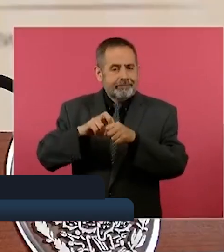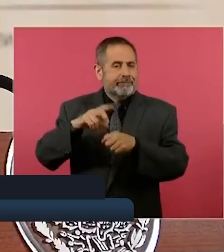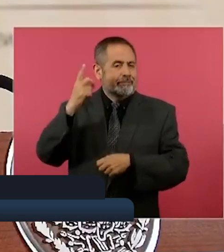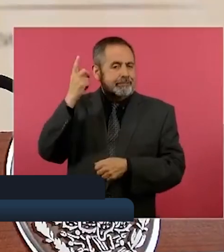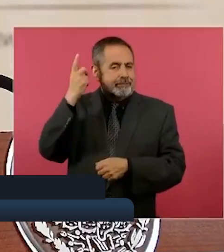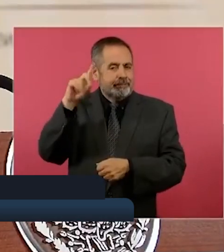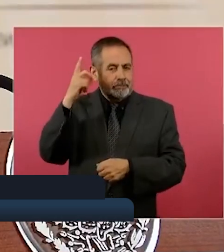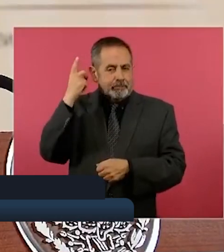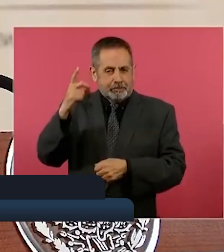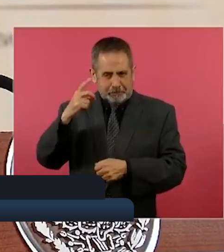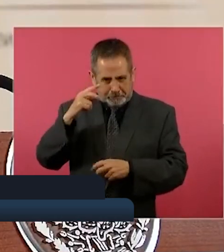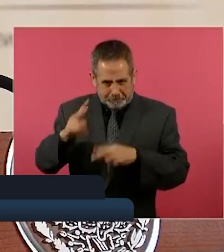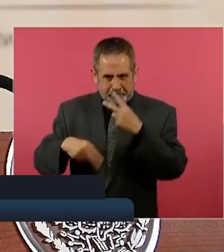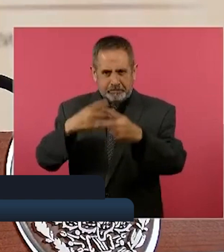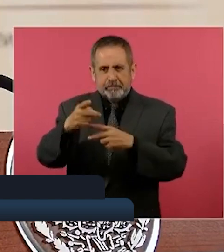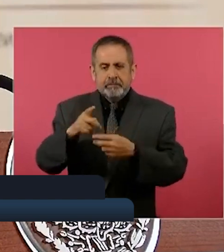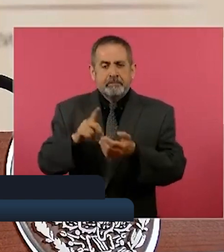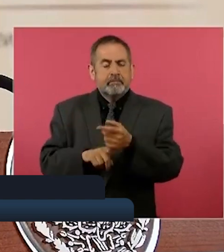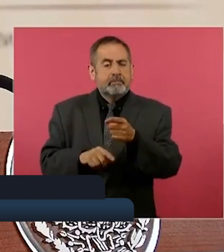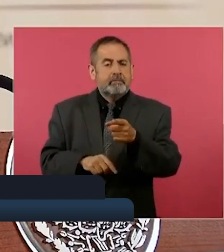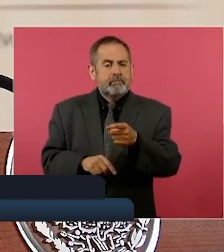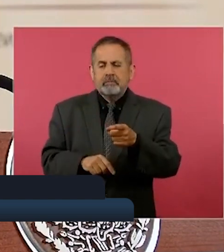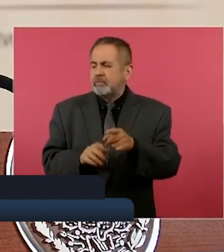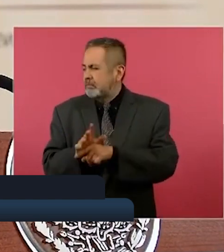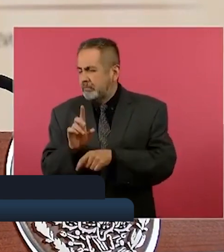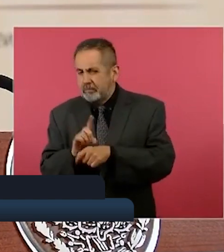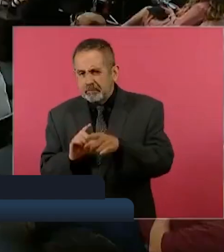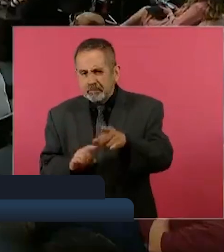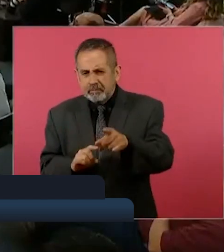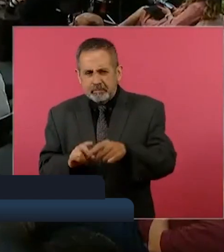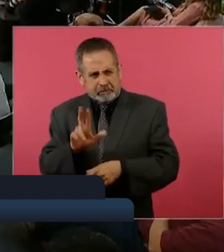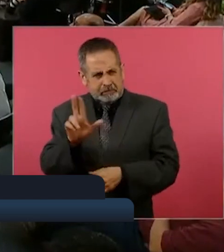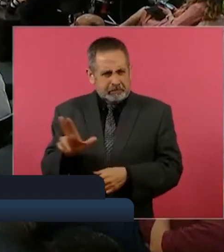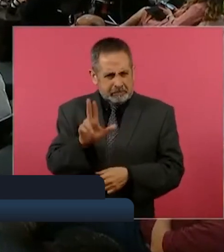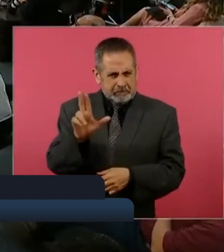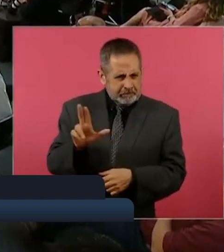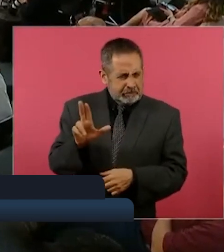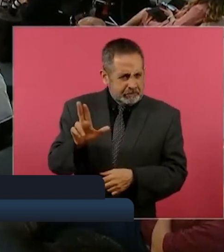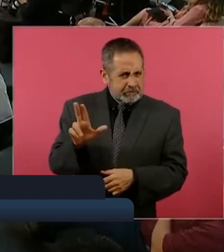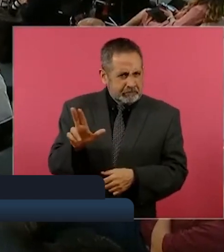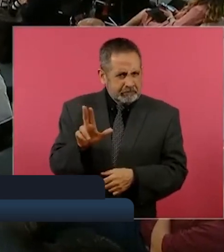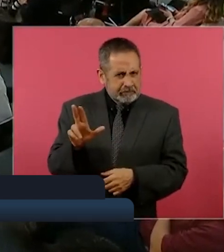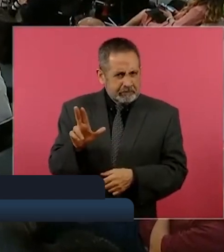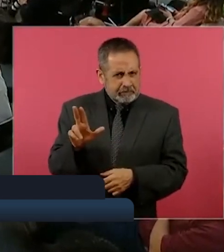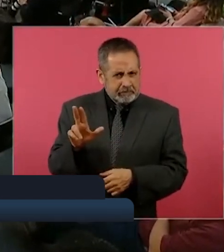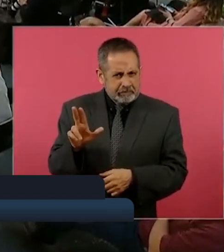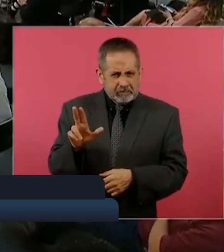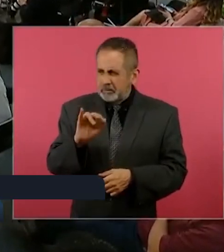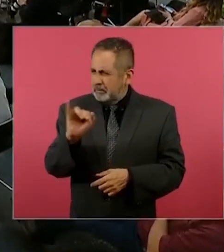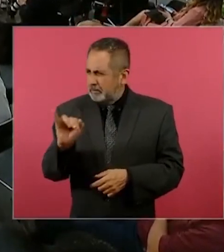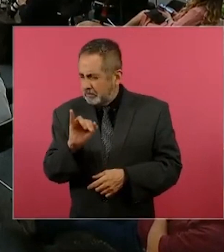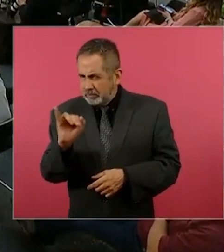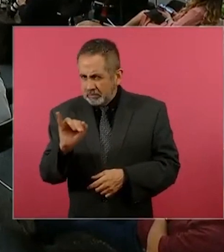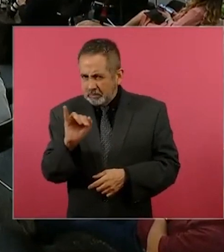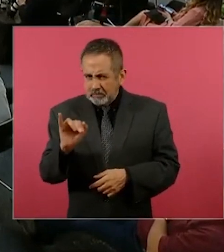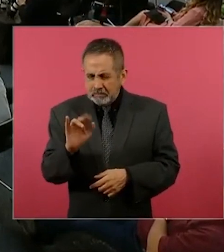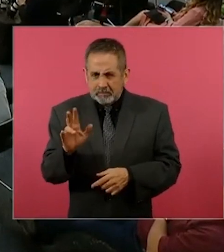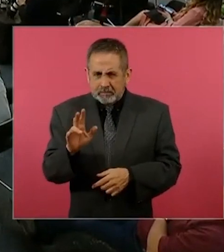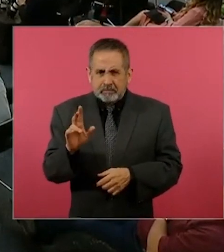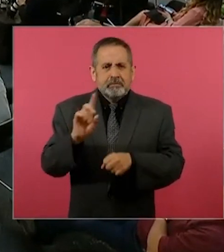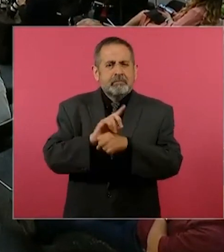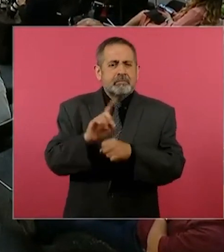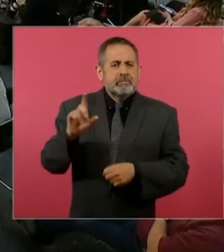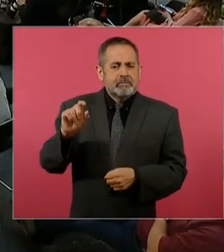sexenio de Cedillo que dijo que una persona que una vez que termina su vida laboral no puede ganar el 100% de su salario se